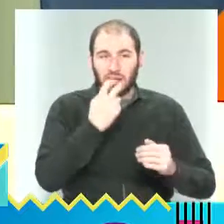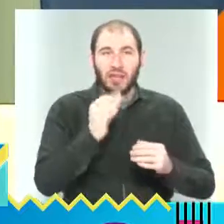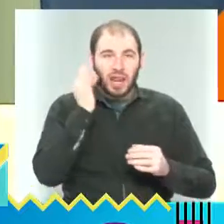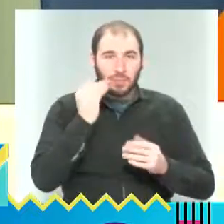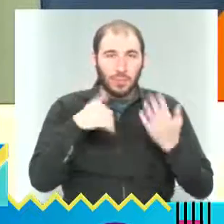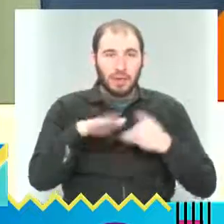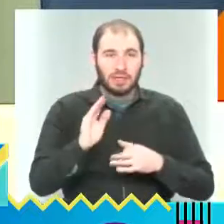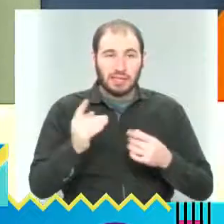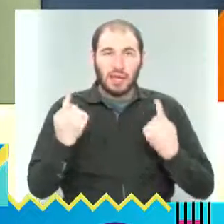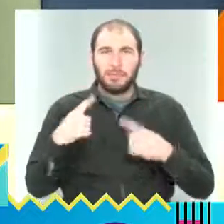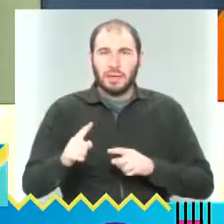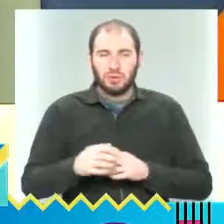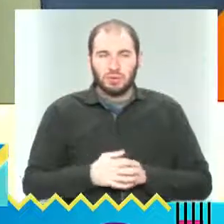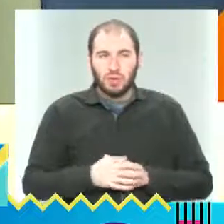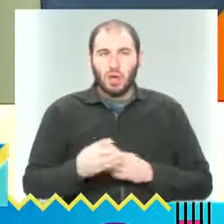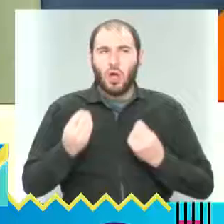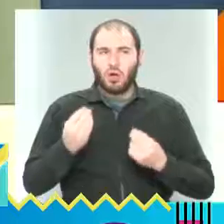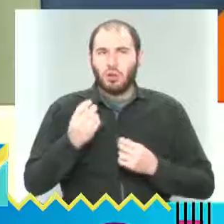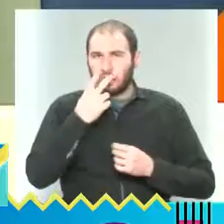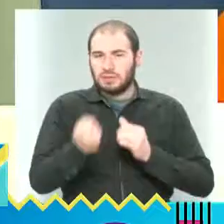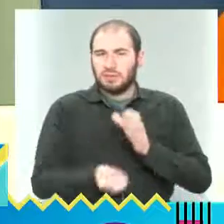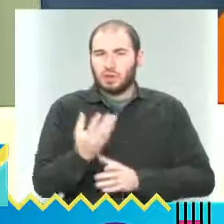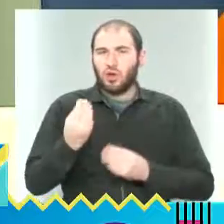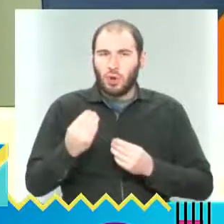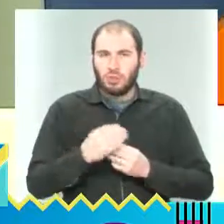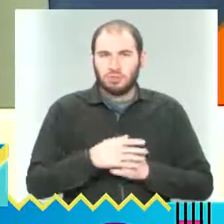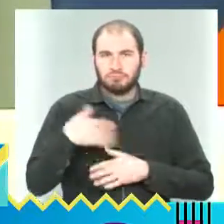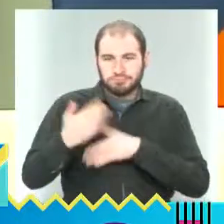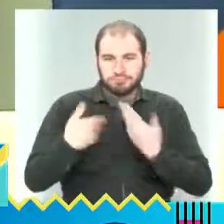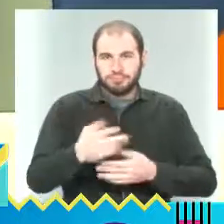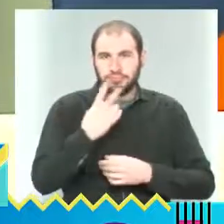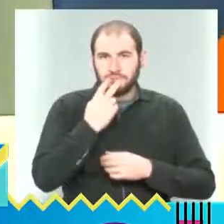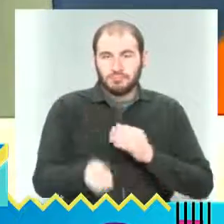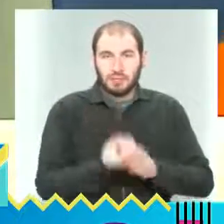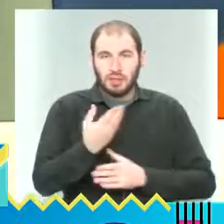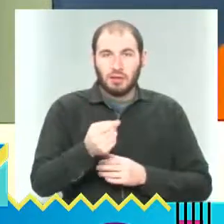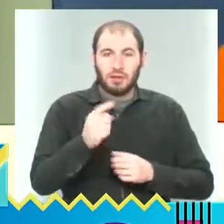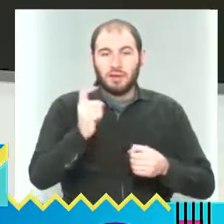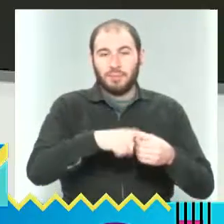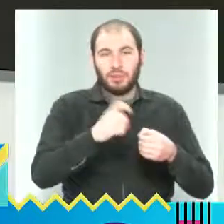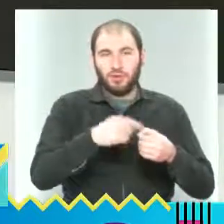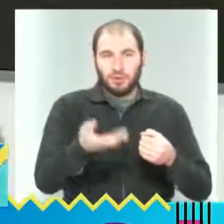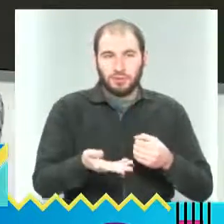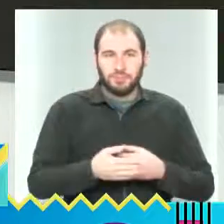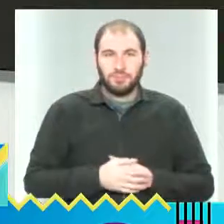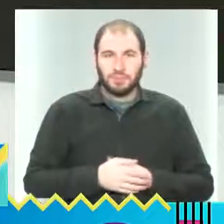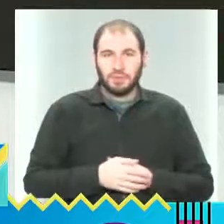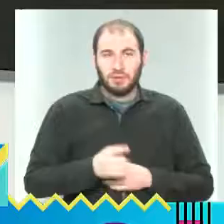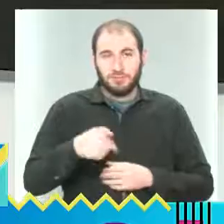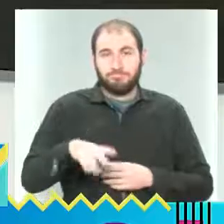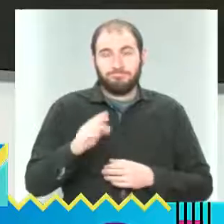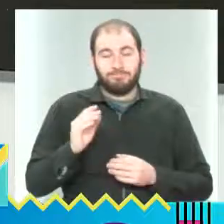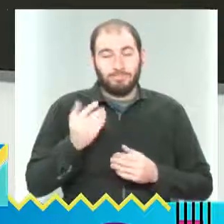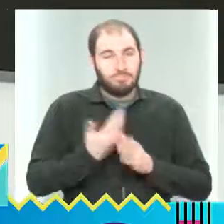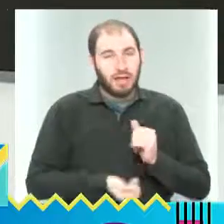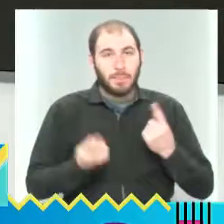limpio, pero ¿de dónde, cómo generamos esa electricidad? Si seguimos generándola a partir de combustibles fósiles, no estamos. Pero